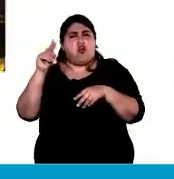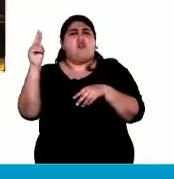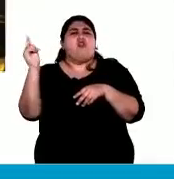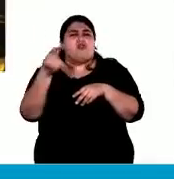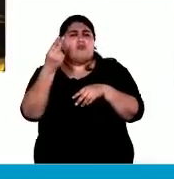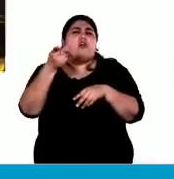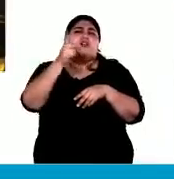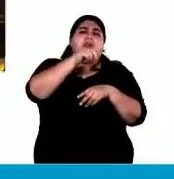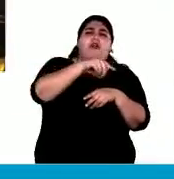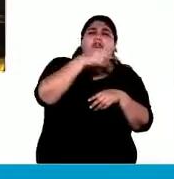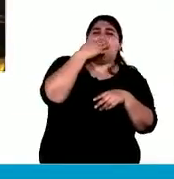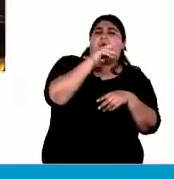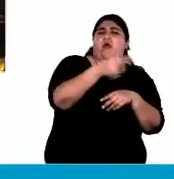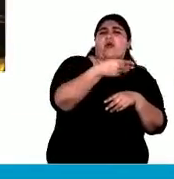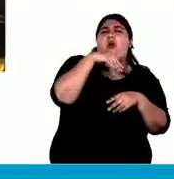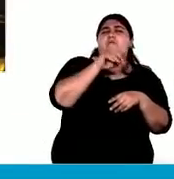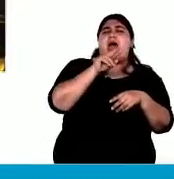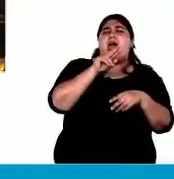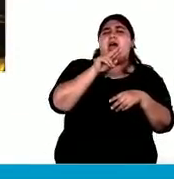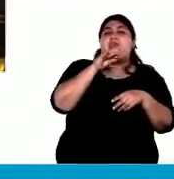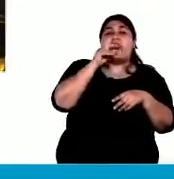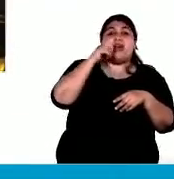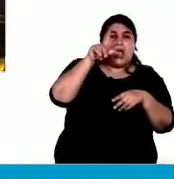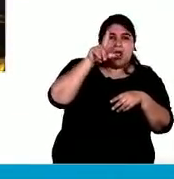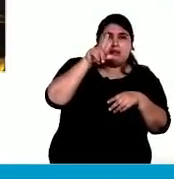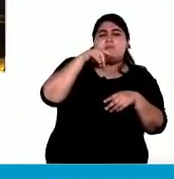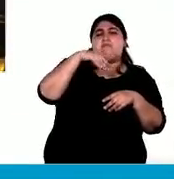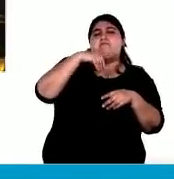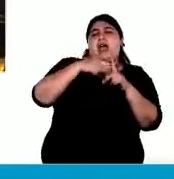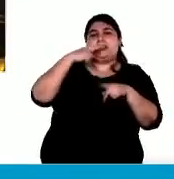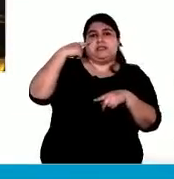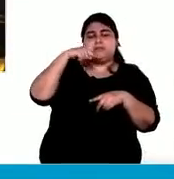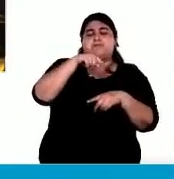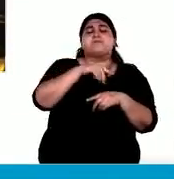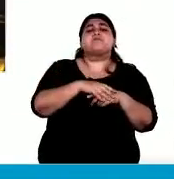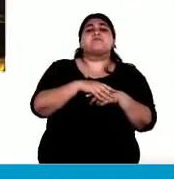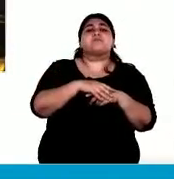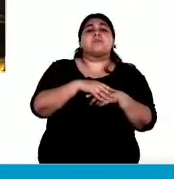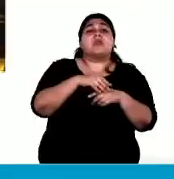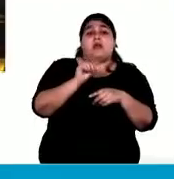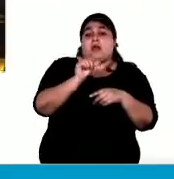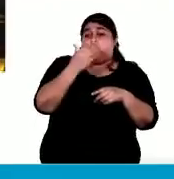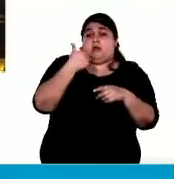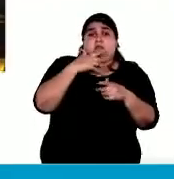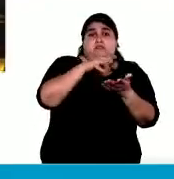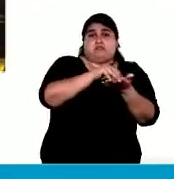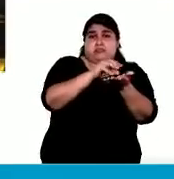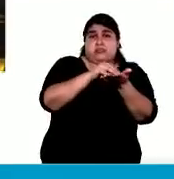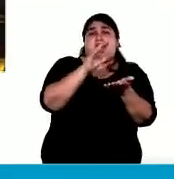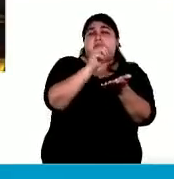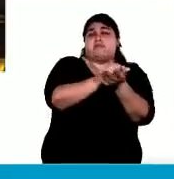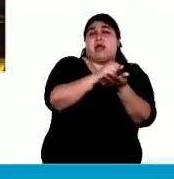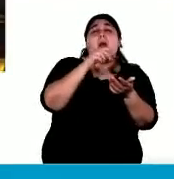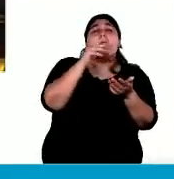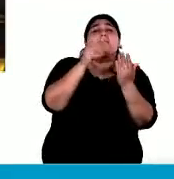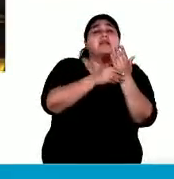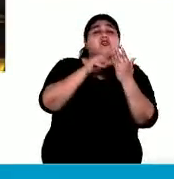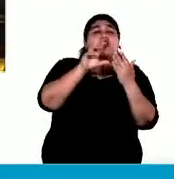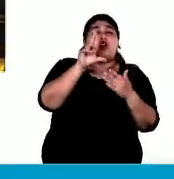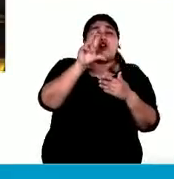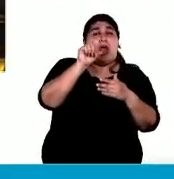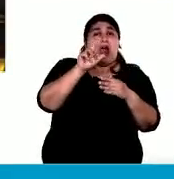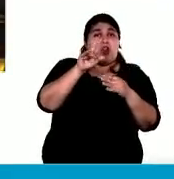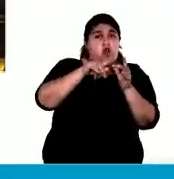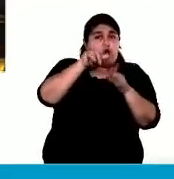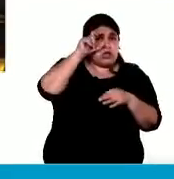hace unas horas nomás se reunieron acá a unas cuadras representantes de la toma con el ministro de la roca ahí el gobierno hizo promesas